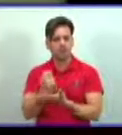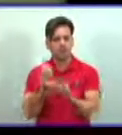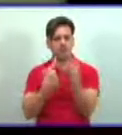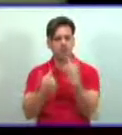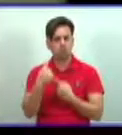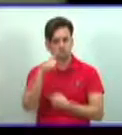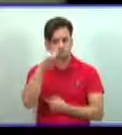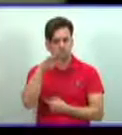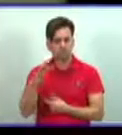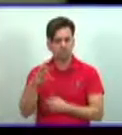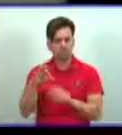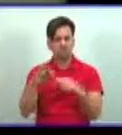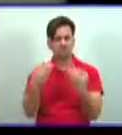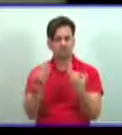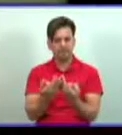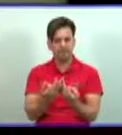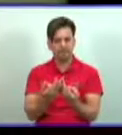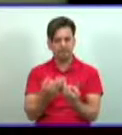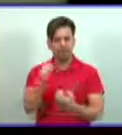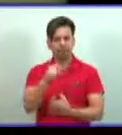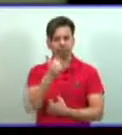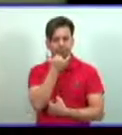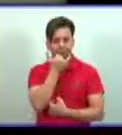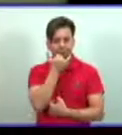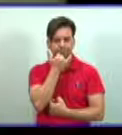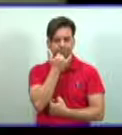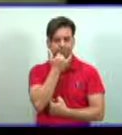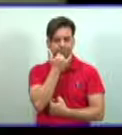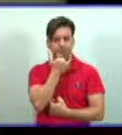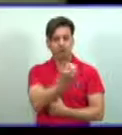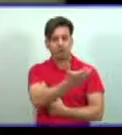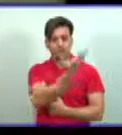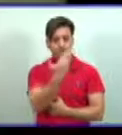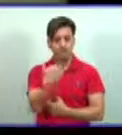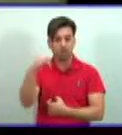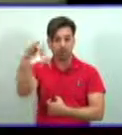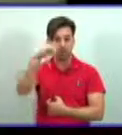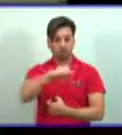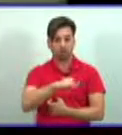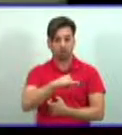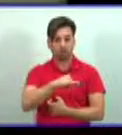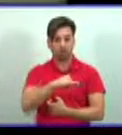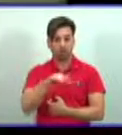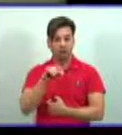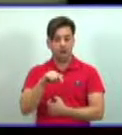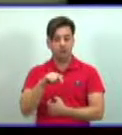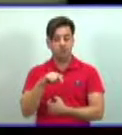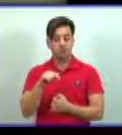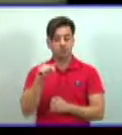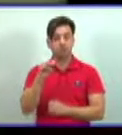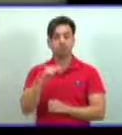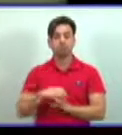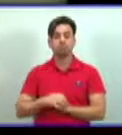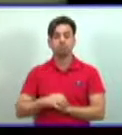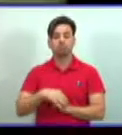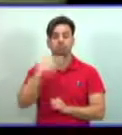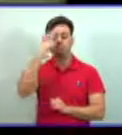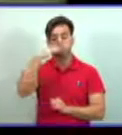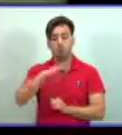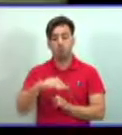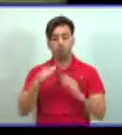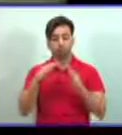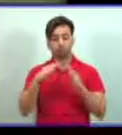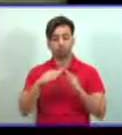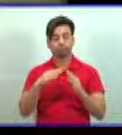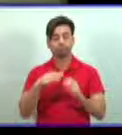víctimas de esta catástrofe vinieron a recuperarse a nuestro país y todavía la tercera generación descendiente de las